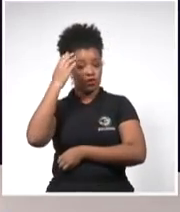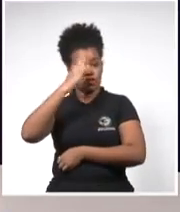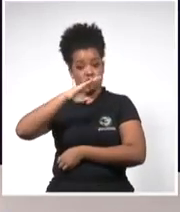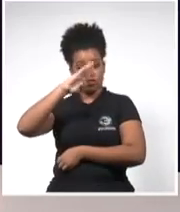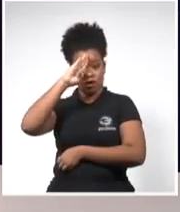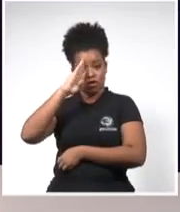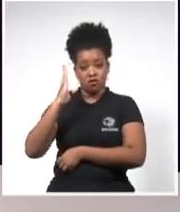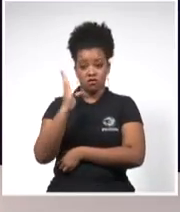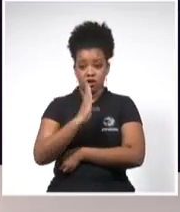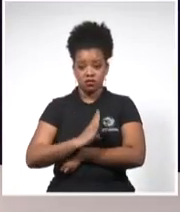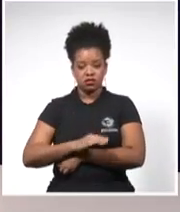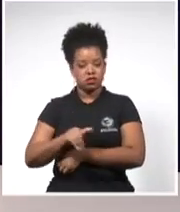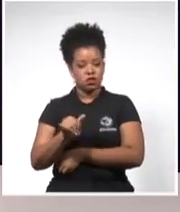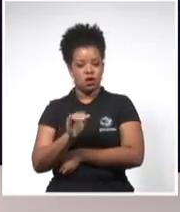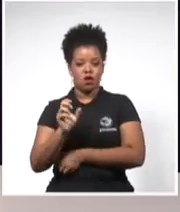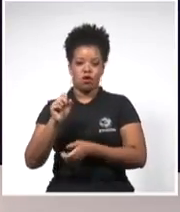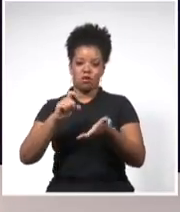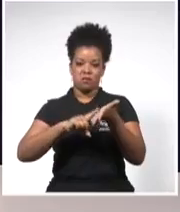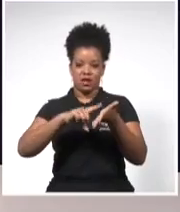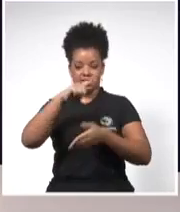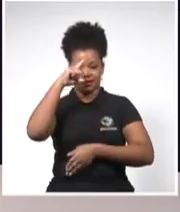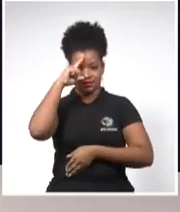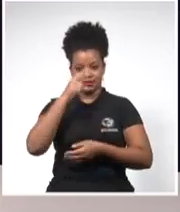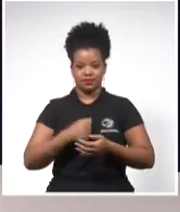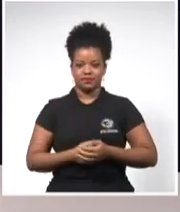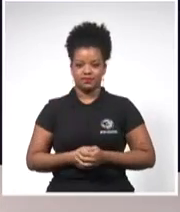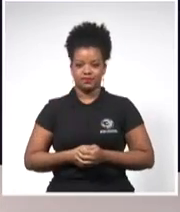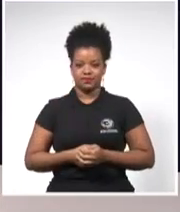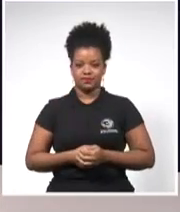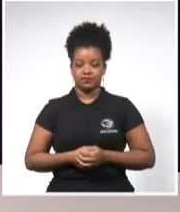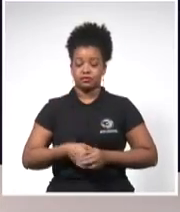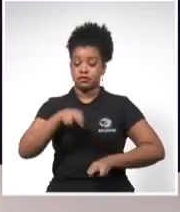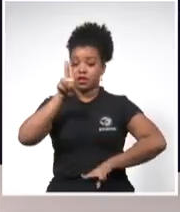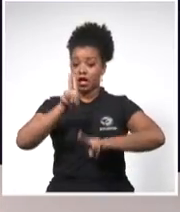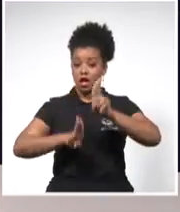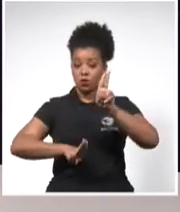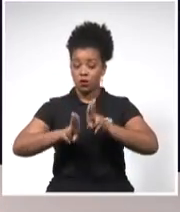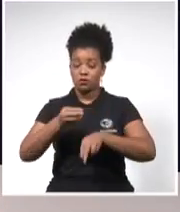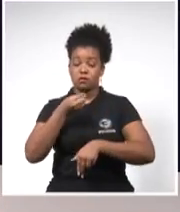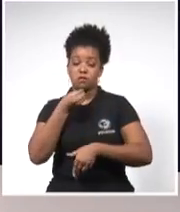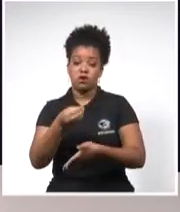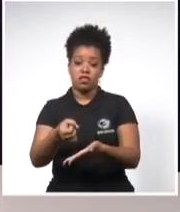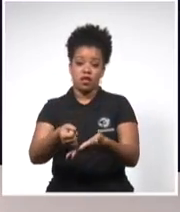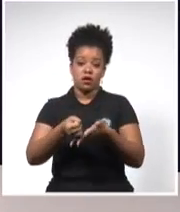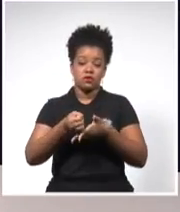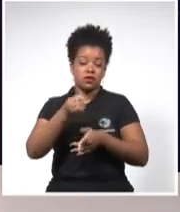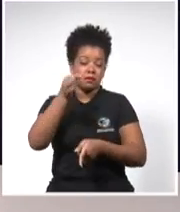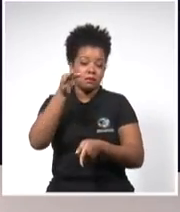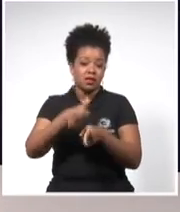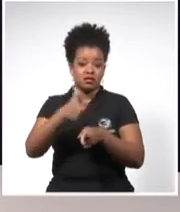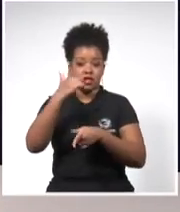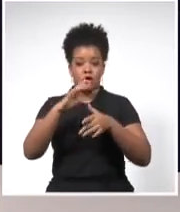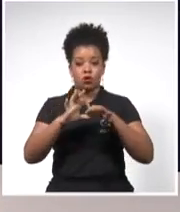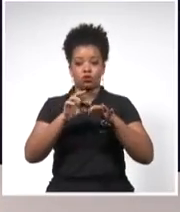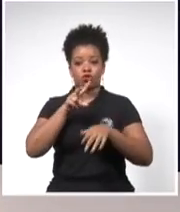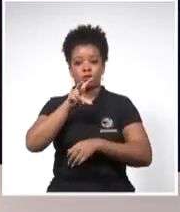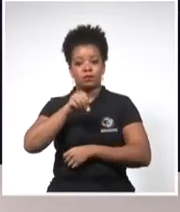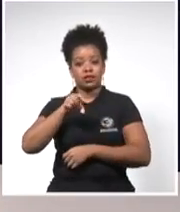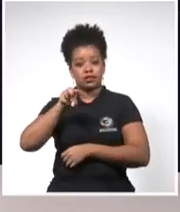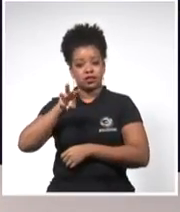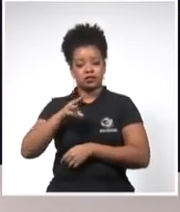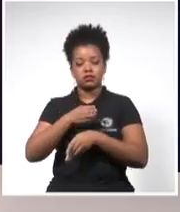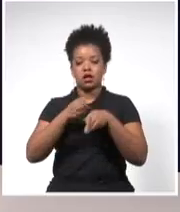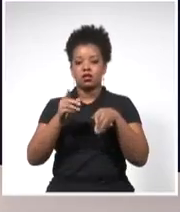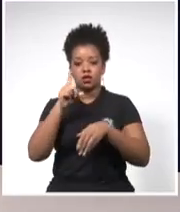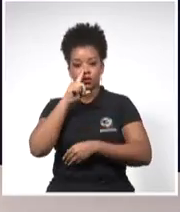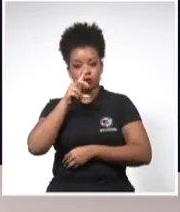brasileño y la OPS. El programa posibilitó que desde agosto de 2013 hasta noviembre de 2018 los médicos cubanos